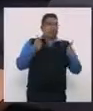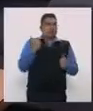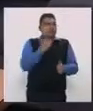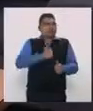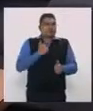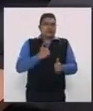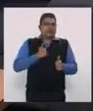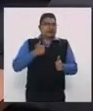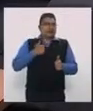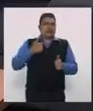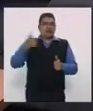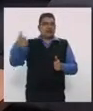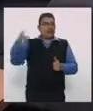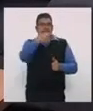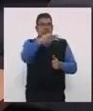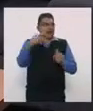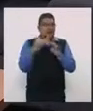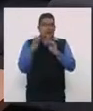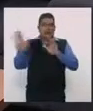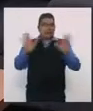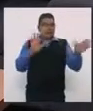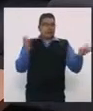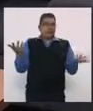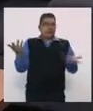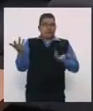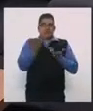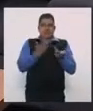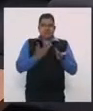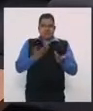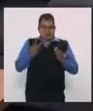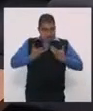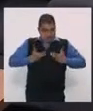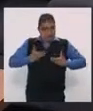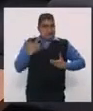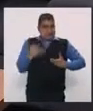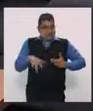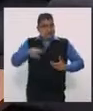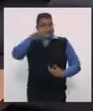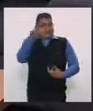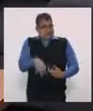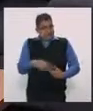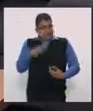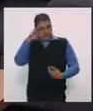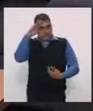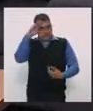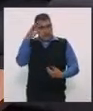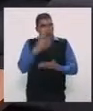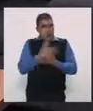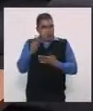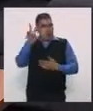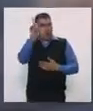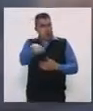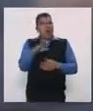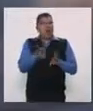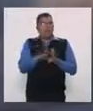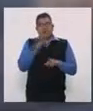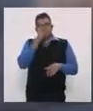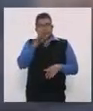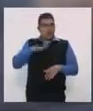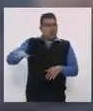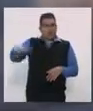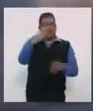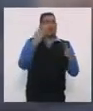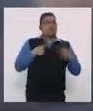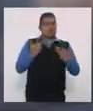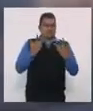tienen que estar aislados, pues está siendo tremendamente doloroso, y eso no hace más que, por un lado, invitar a toda esa gente